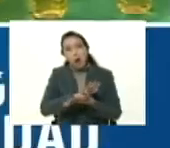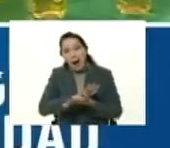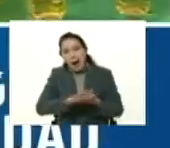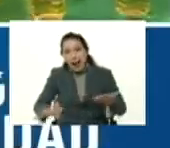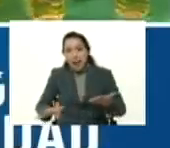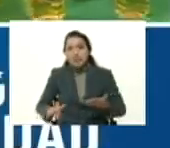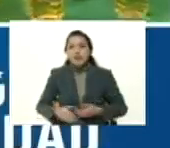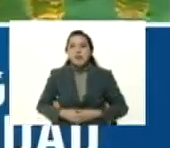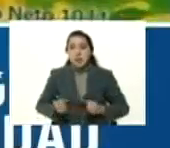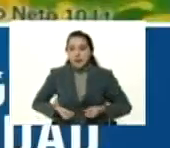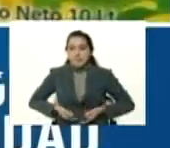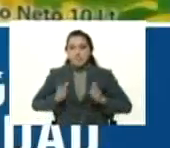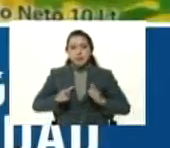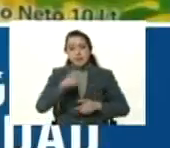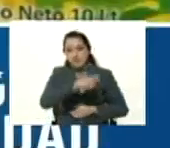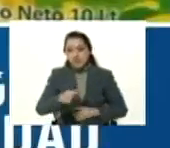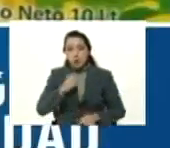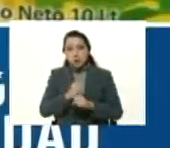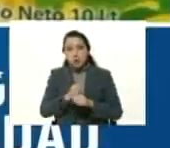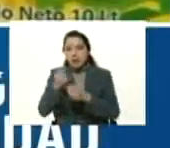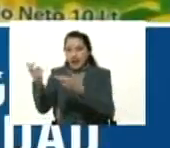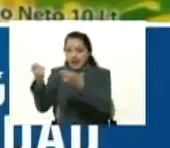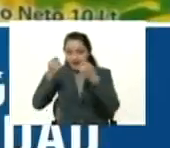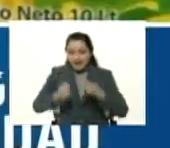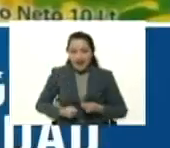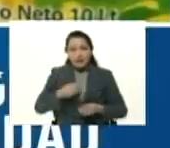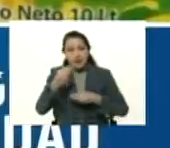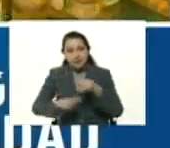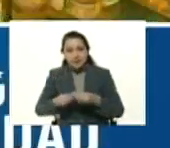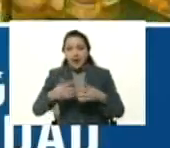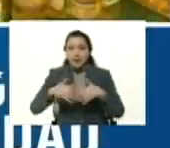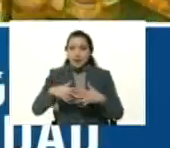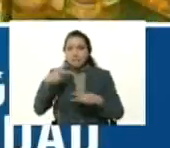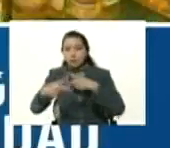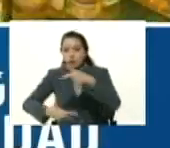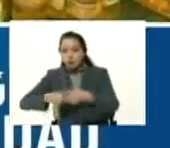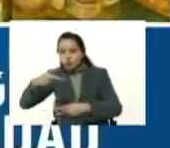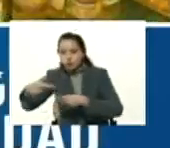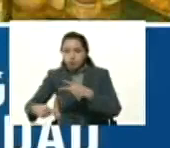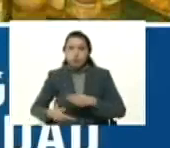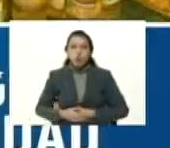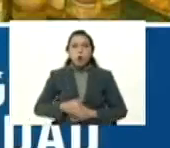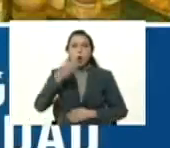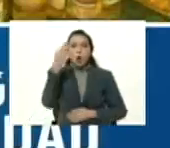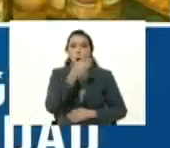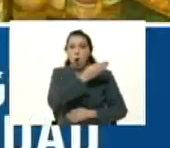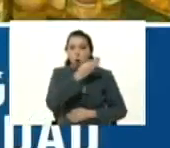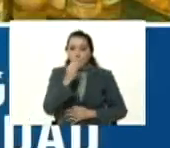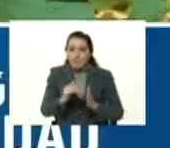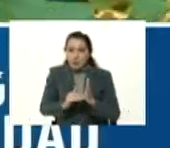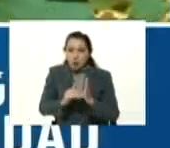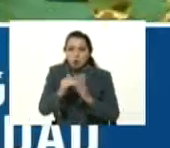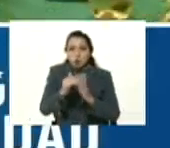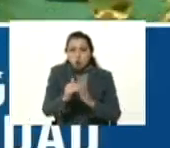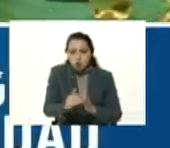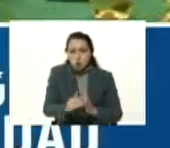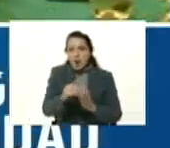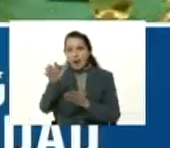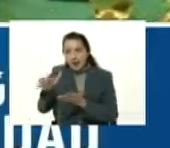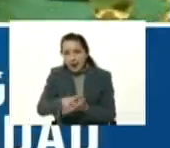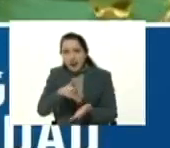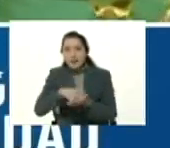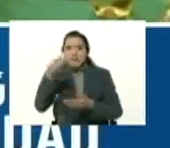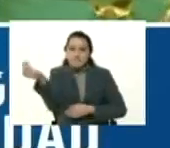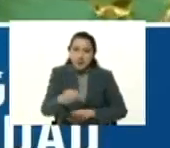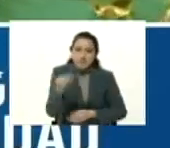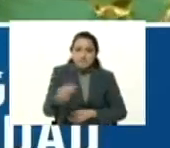permite a ellos traer materias primas, pero ellos dieron un paso adicional y se comprometieron a aumentar la cantidad de siembra de soya y